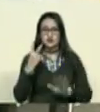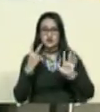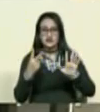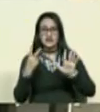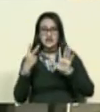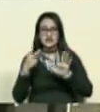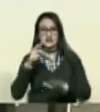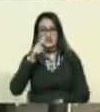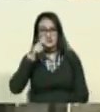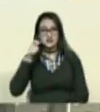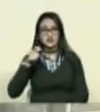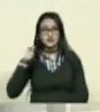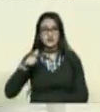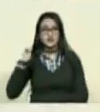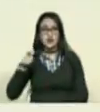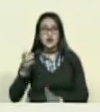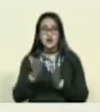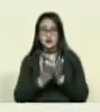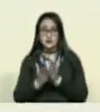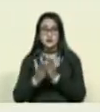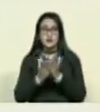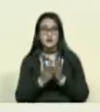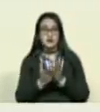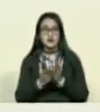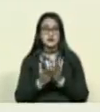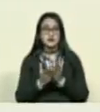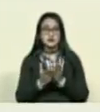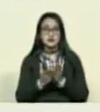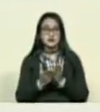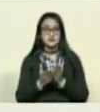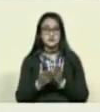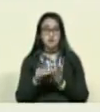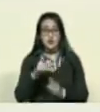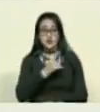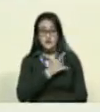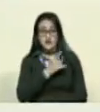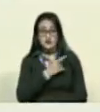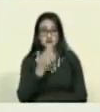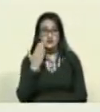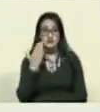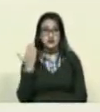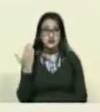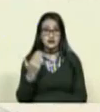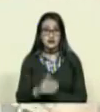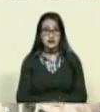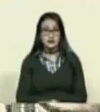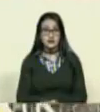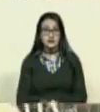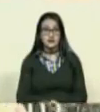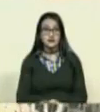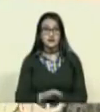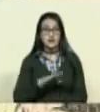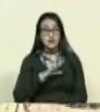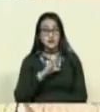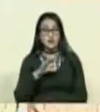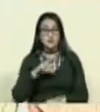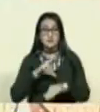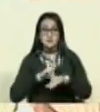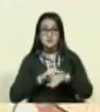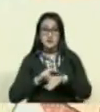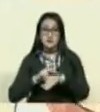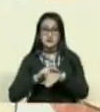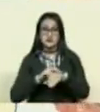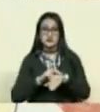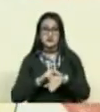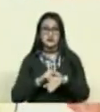477 cadetes y aspirantes que hacen vida en esta Universidad Militar de la Medicina. Con esta